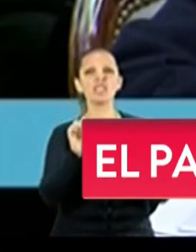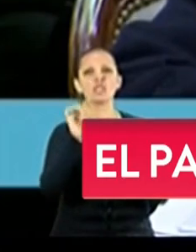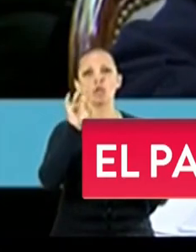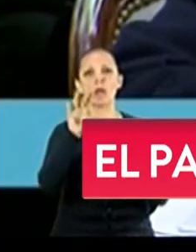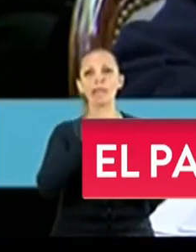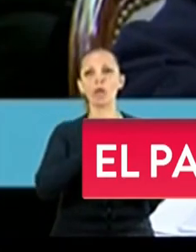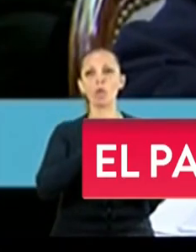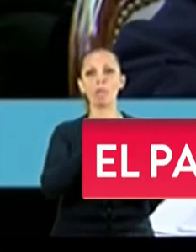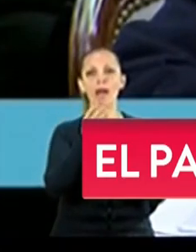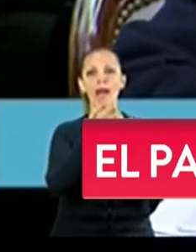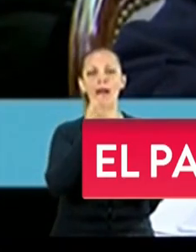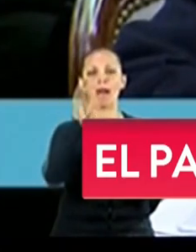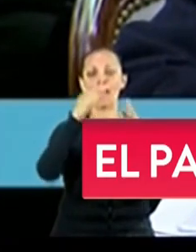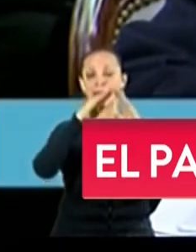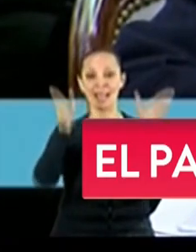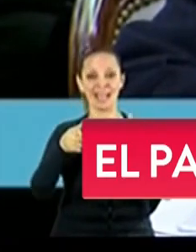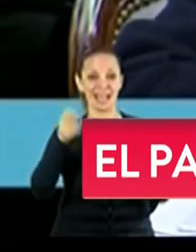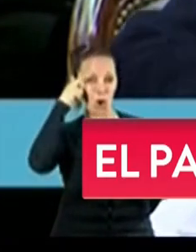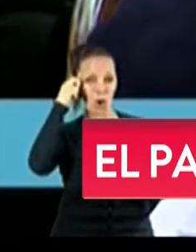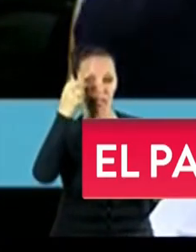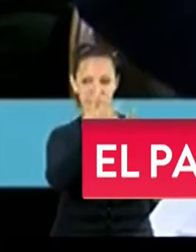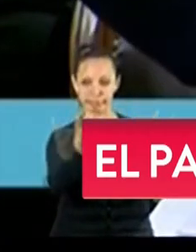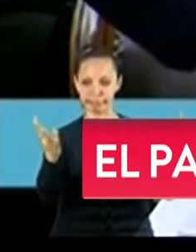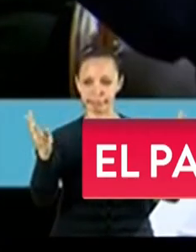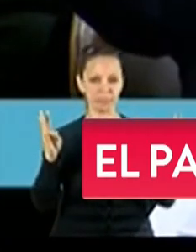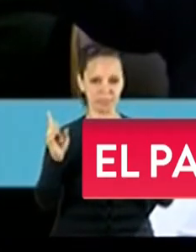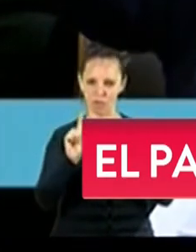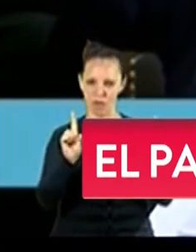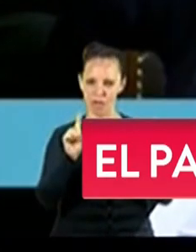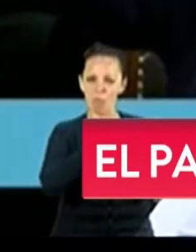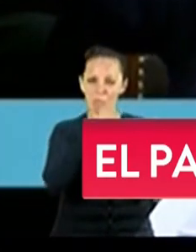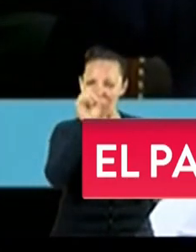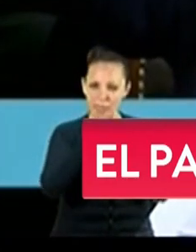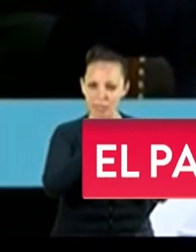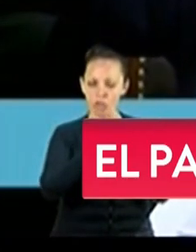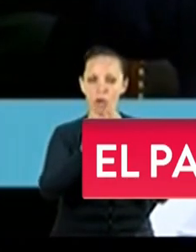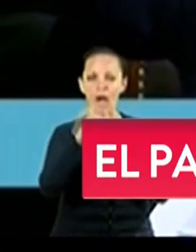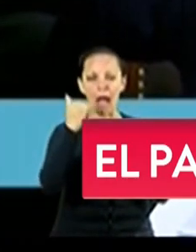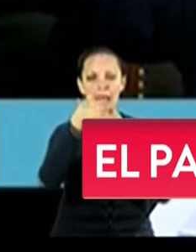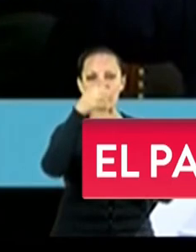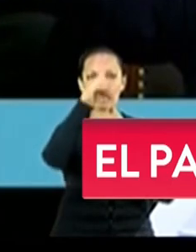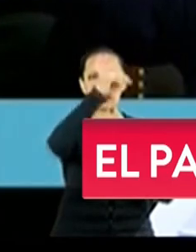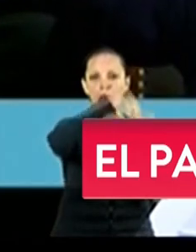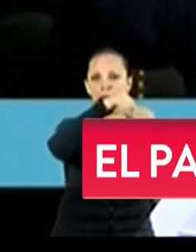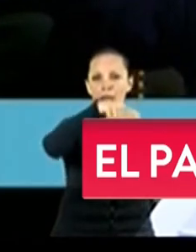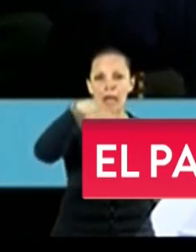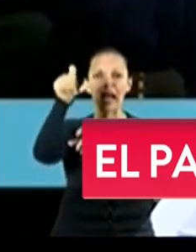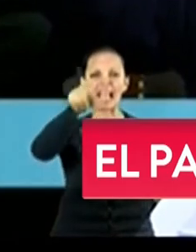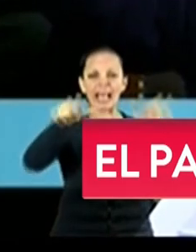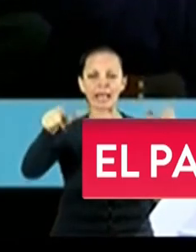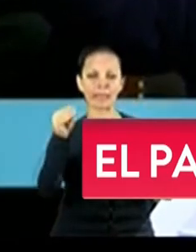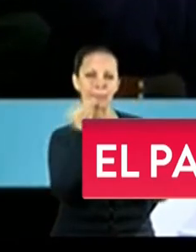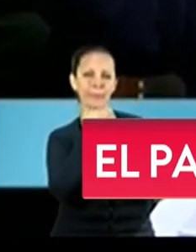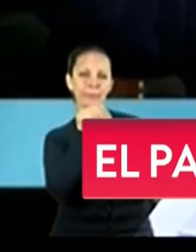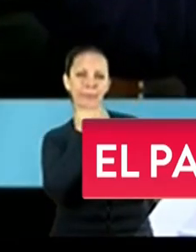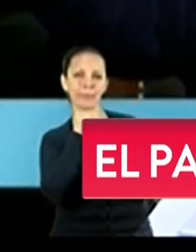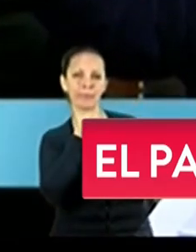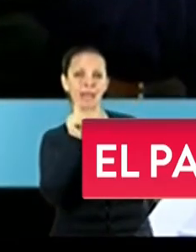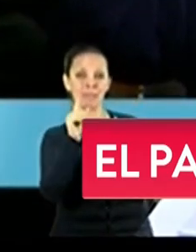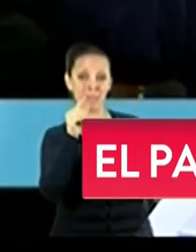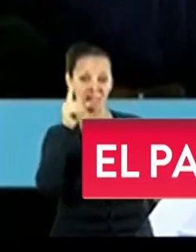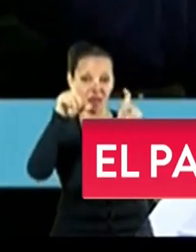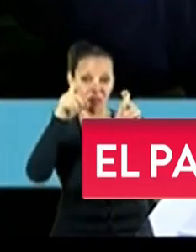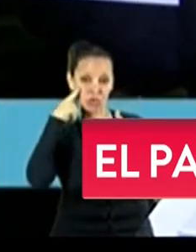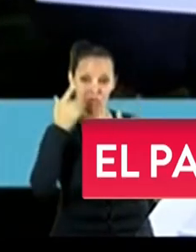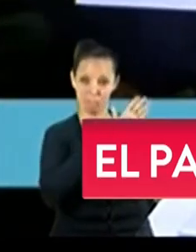Pusieron en la calle grupos de provocadores. Esta foto que yo le mostré a usted, presidente, y usted sabe que se la mostré hace un rato